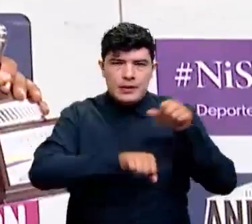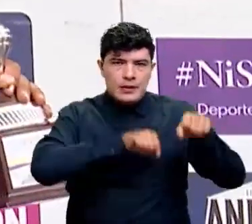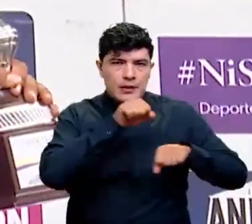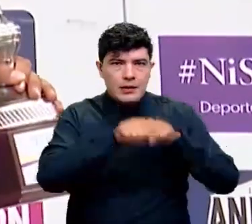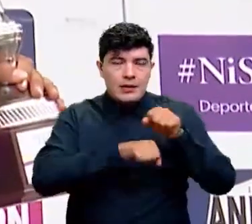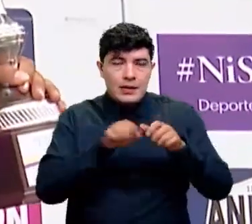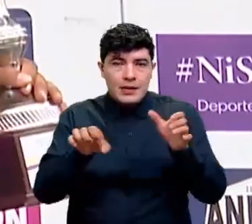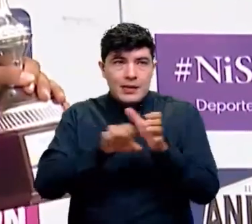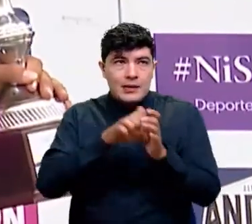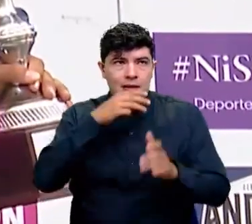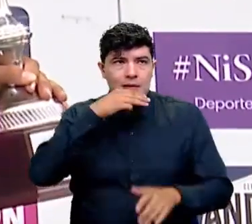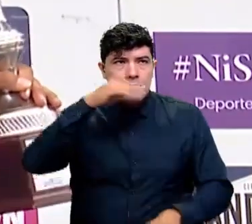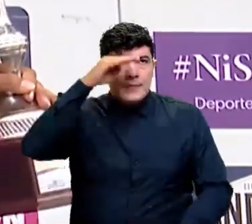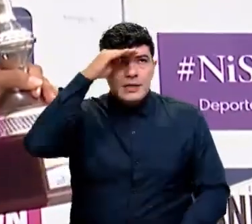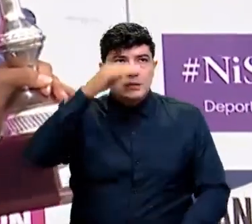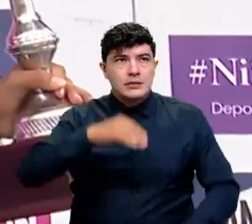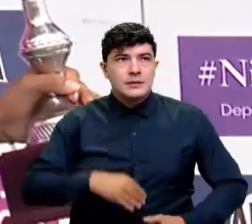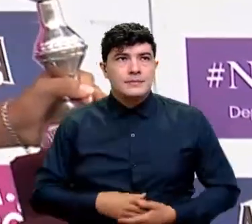el Team Medellín.